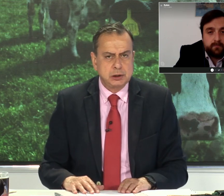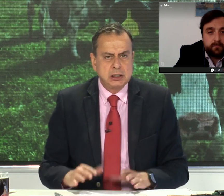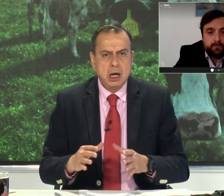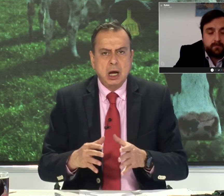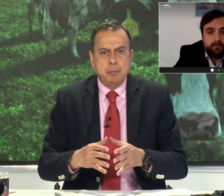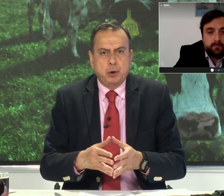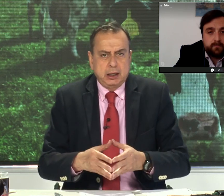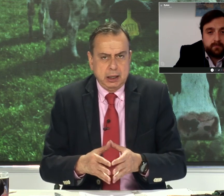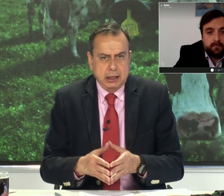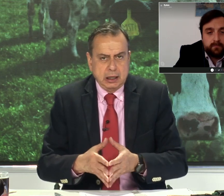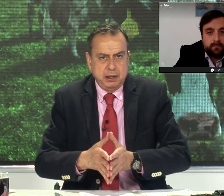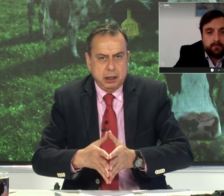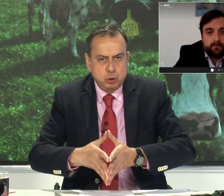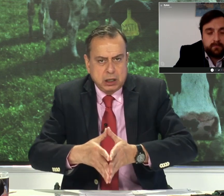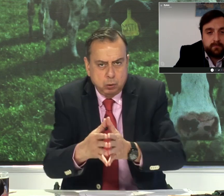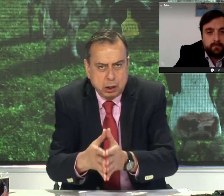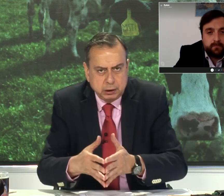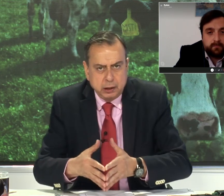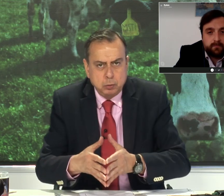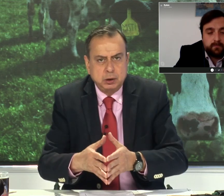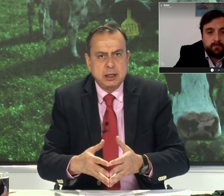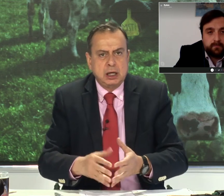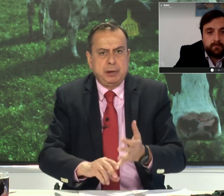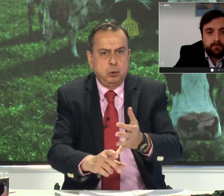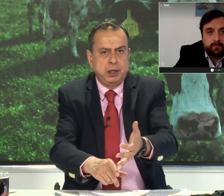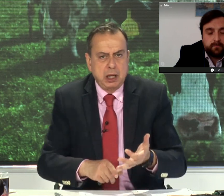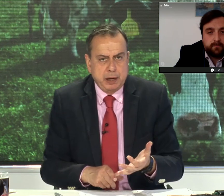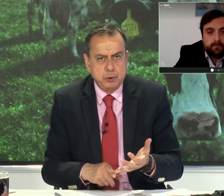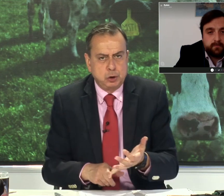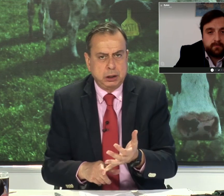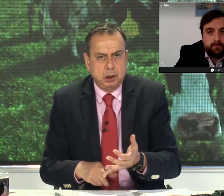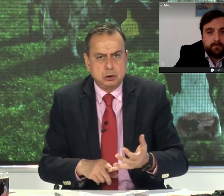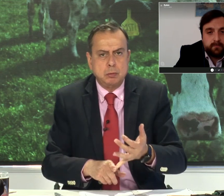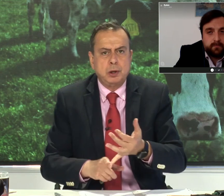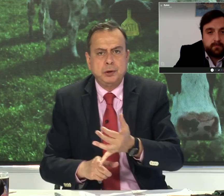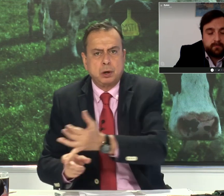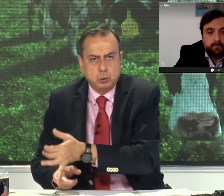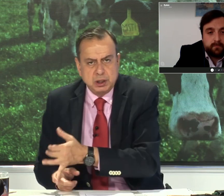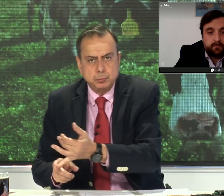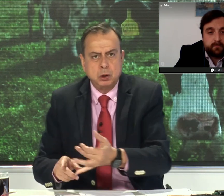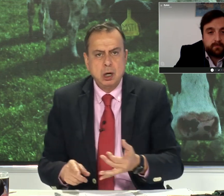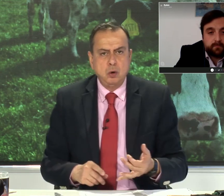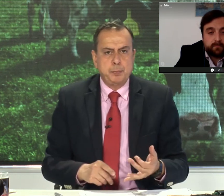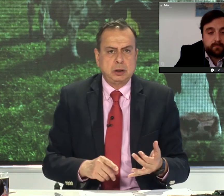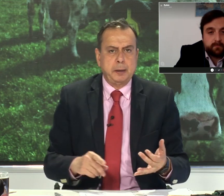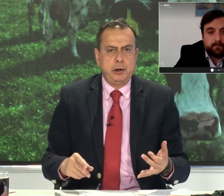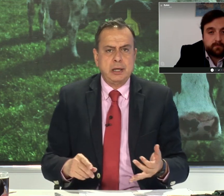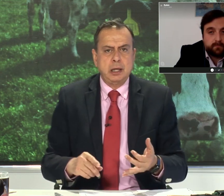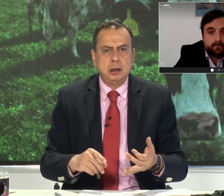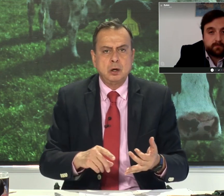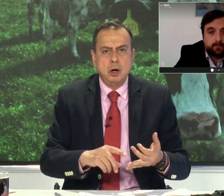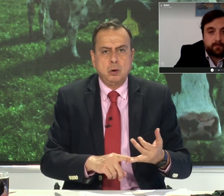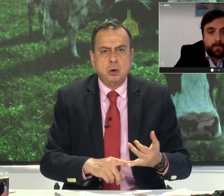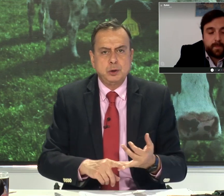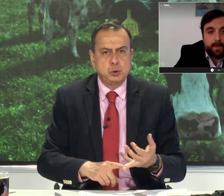se hable de otras cosas, ¿por qué cada vez que busca alguna cortina de humo tiene que ser perjudicial para nuestros sectores? Como cuando dijo que el turismo no aportaba